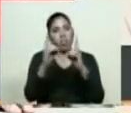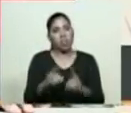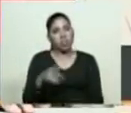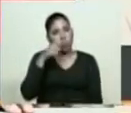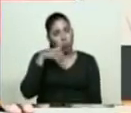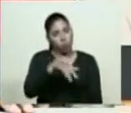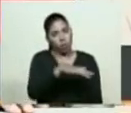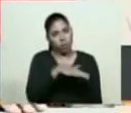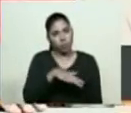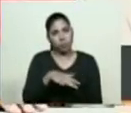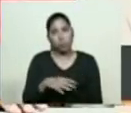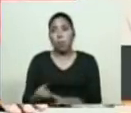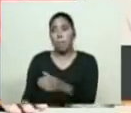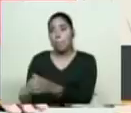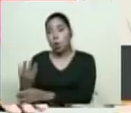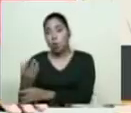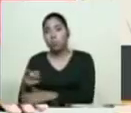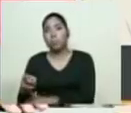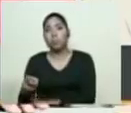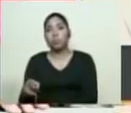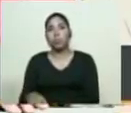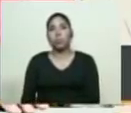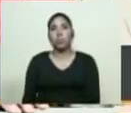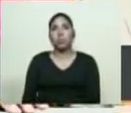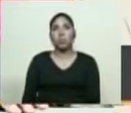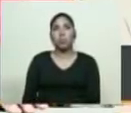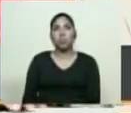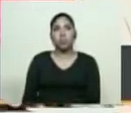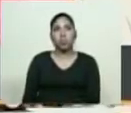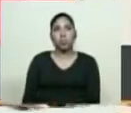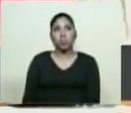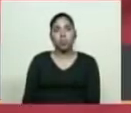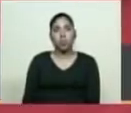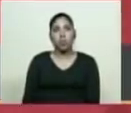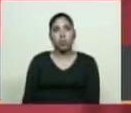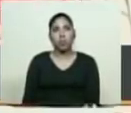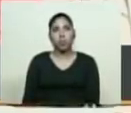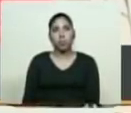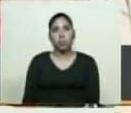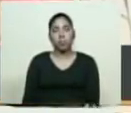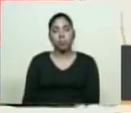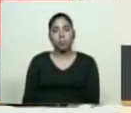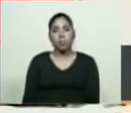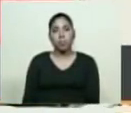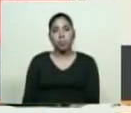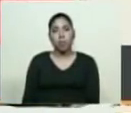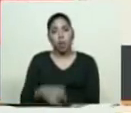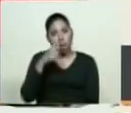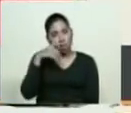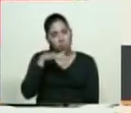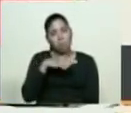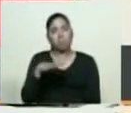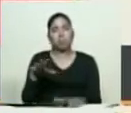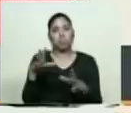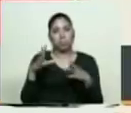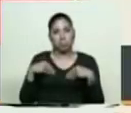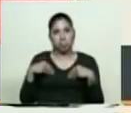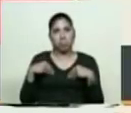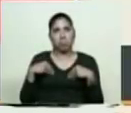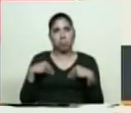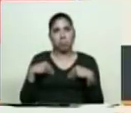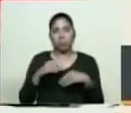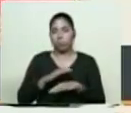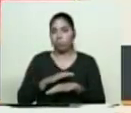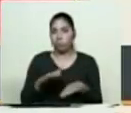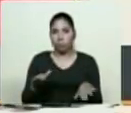Surge Quinta República y esto es una creación del comandante Hugo Chávez. Una creación absoluta y el pueblo lo asumió. Lo